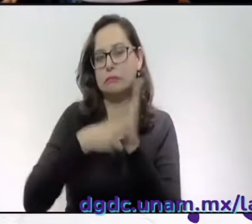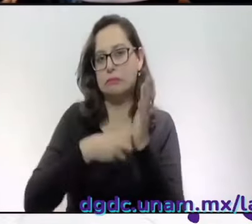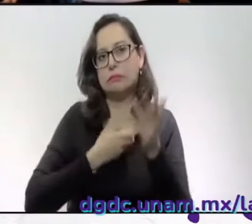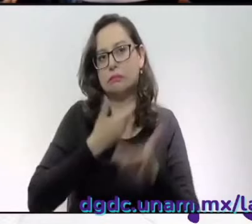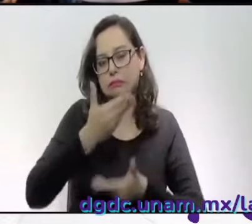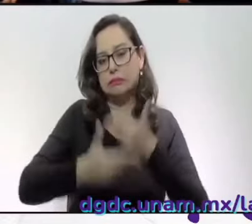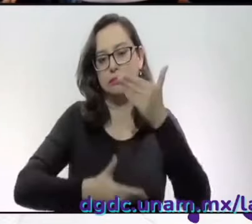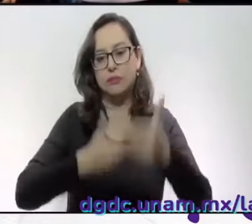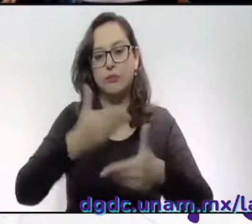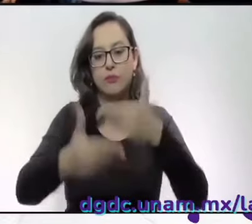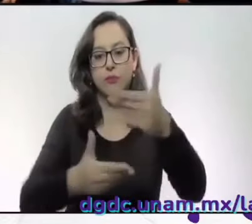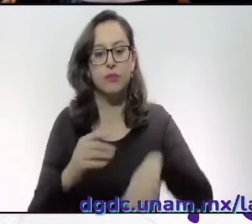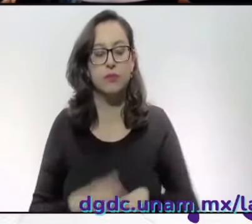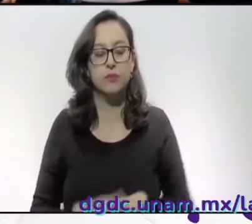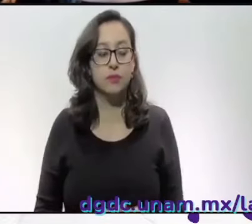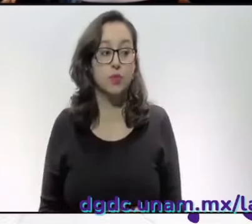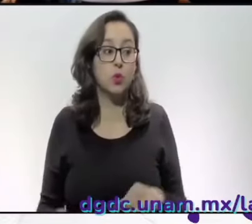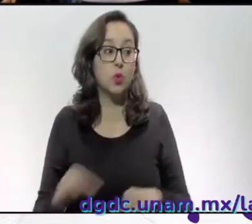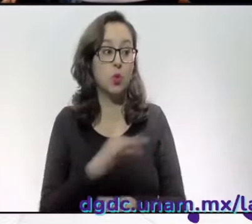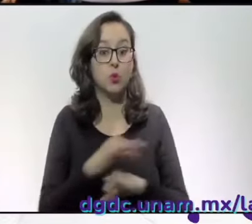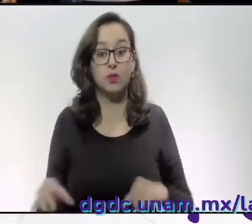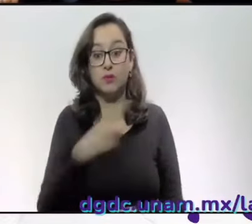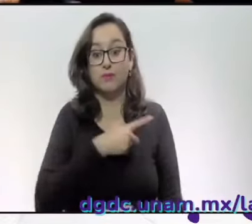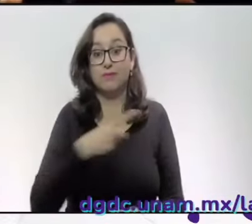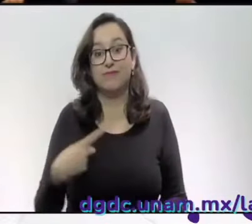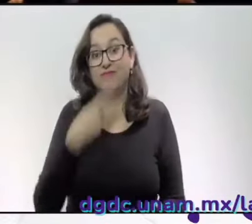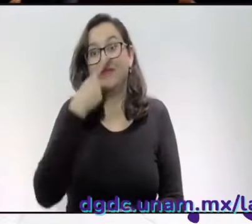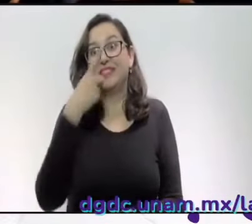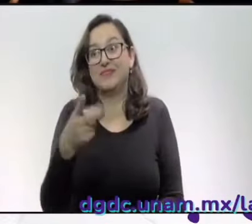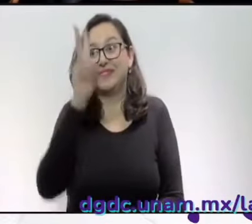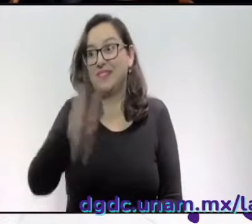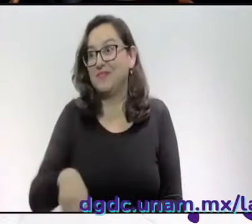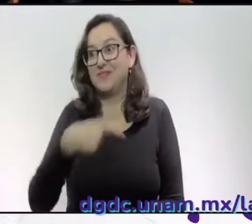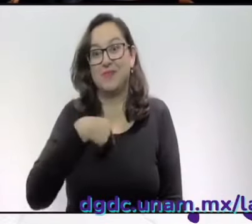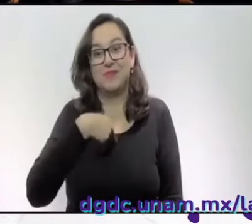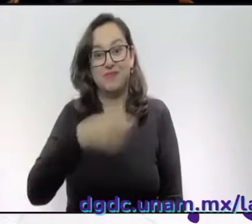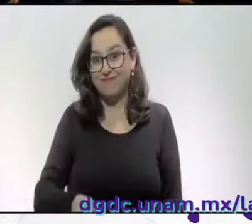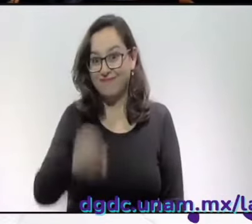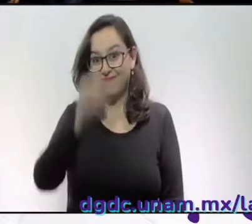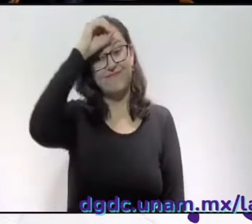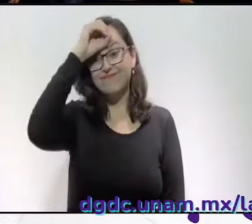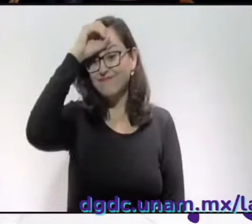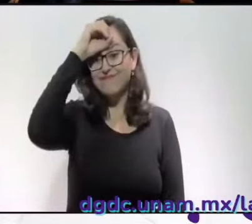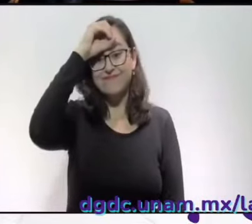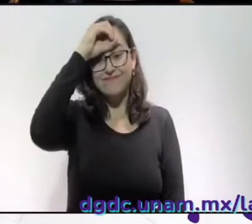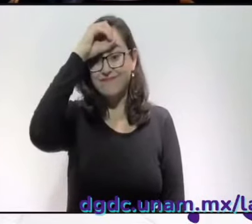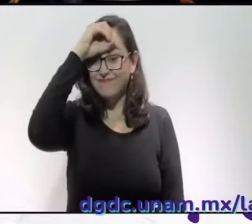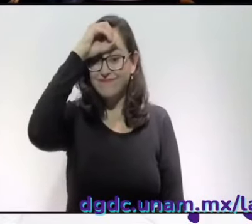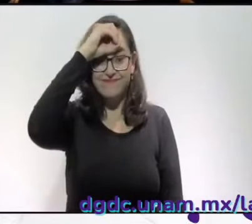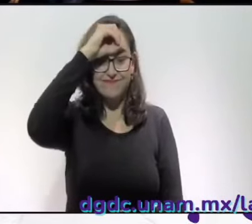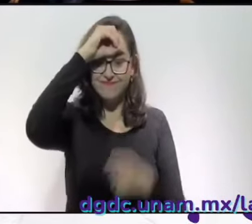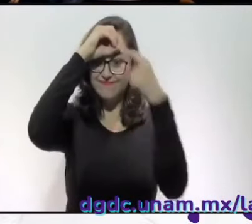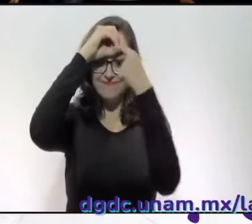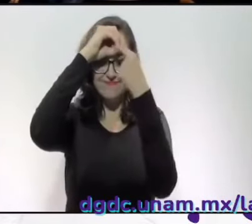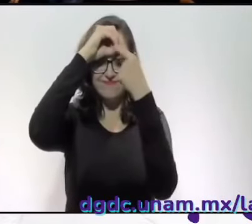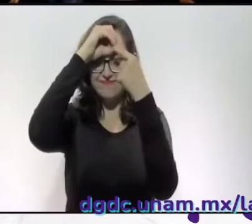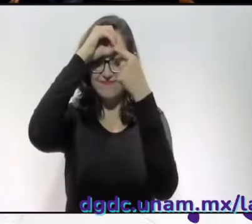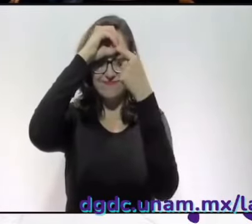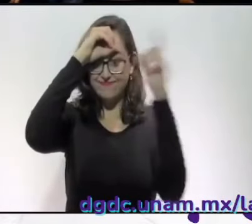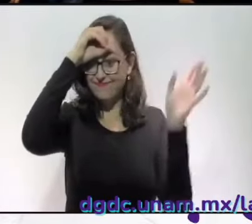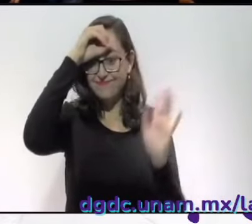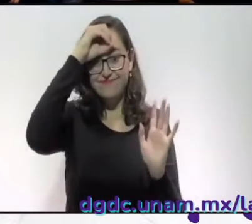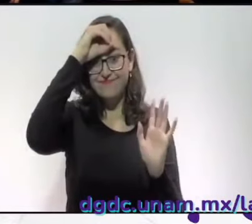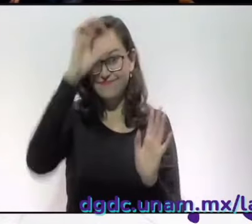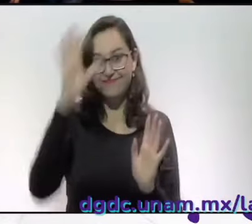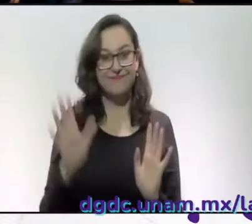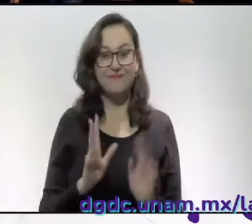quiero terminar esta respuesta diciendo que no tengo ni idea, porque quedé patente que mi primera respuesta fue no tengo ni idea y que quede